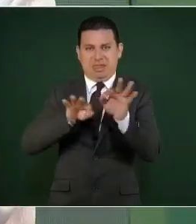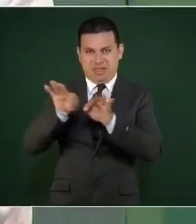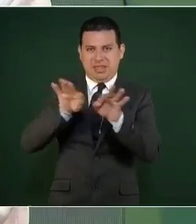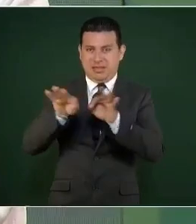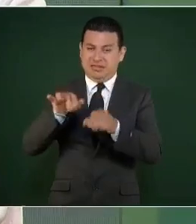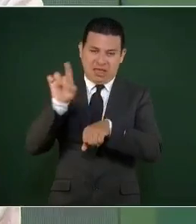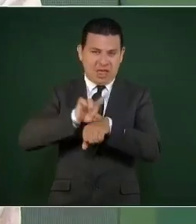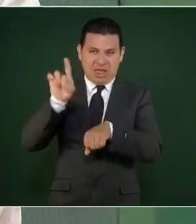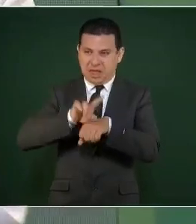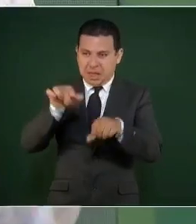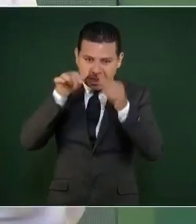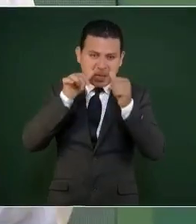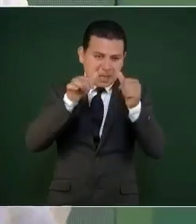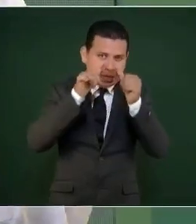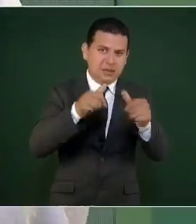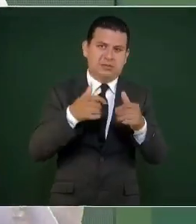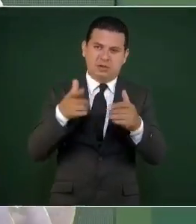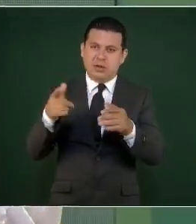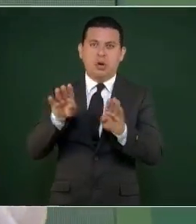todos los días, ya ves,